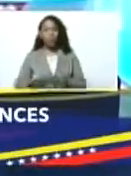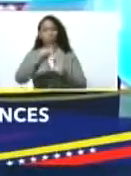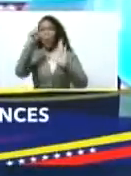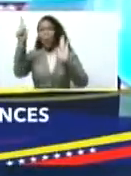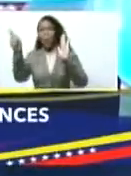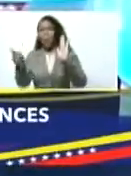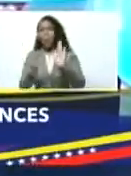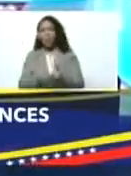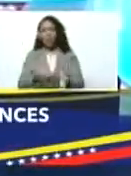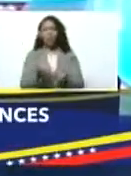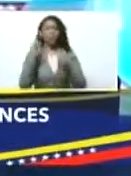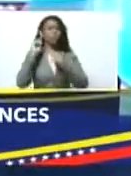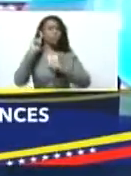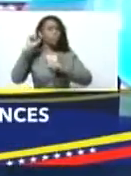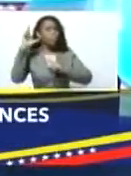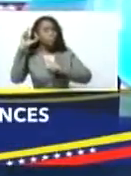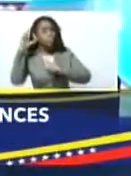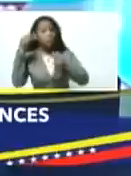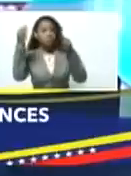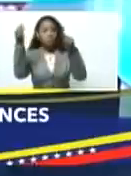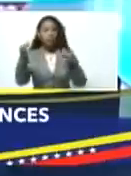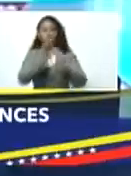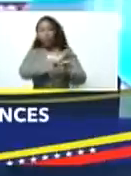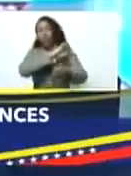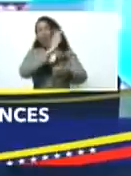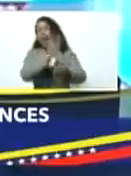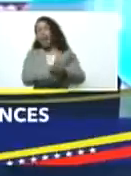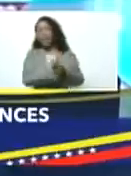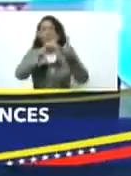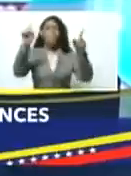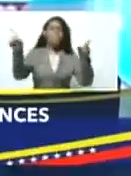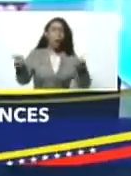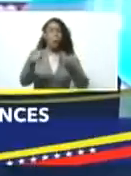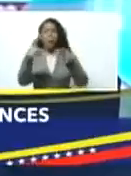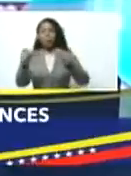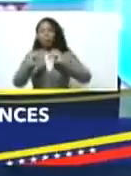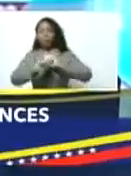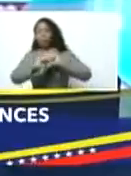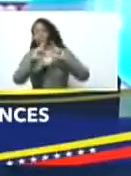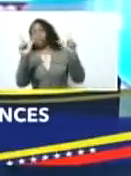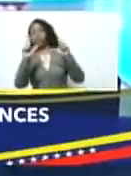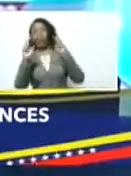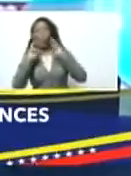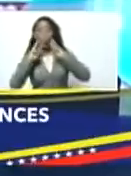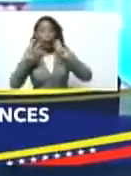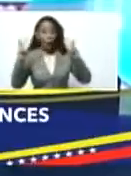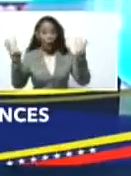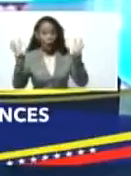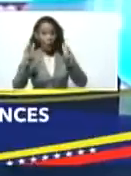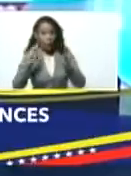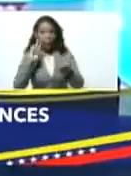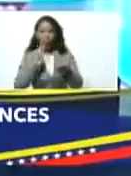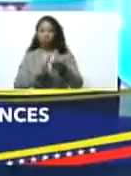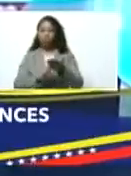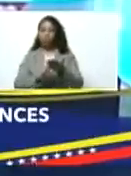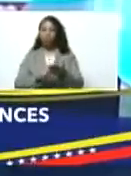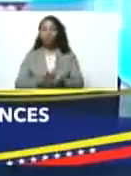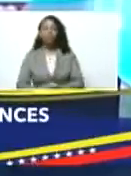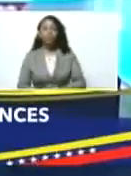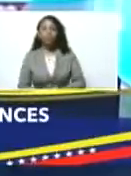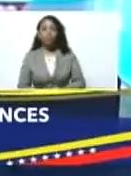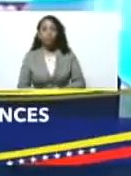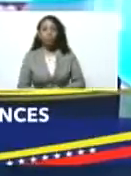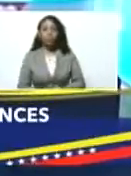Totalmente afinados. Y tiene una fuerza impresionante, de verdad.